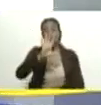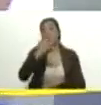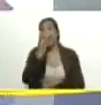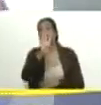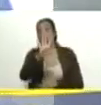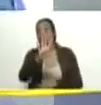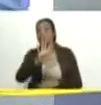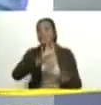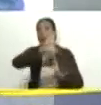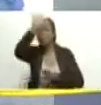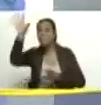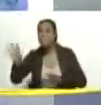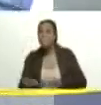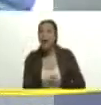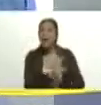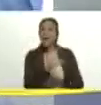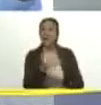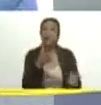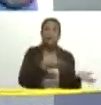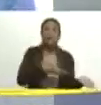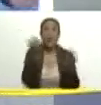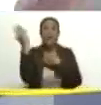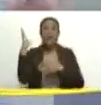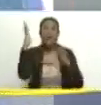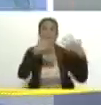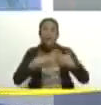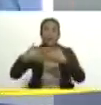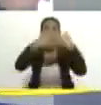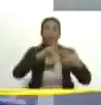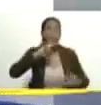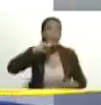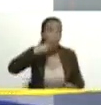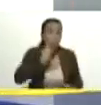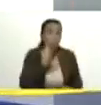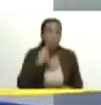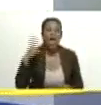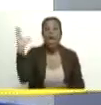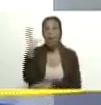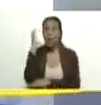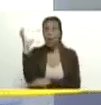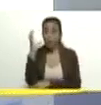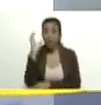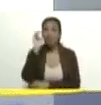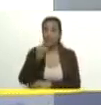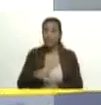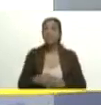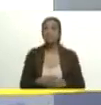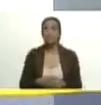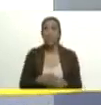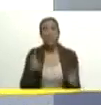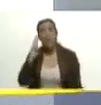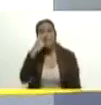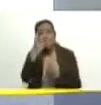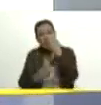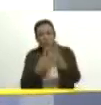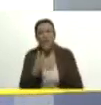6 lotes de los subastados se fueron a Estados Unidos, Rusia y Colombia. Bueno, nos